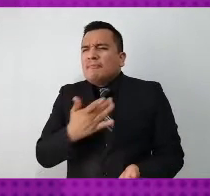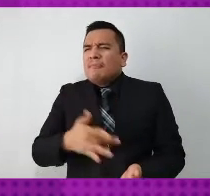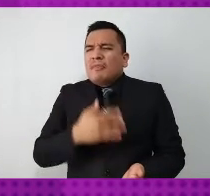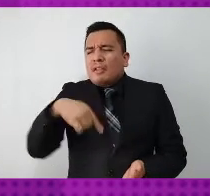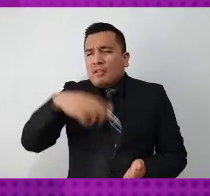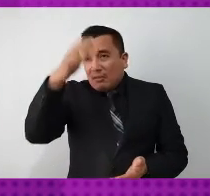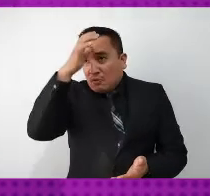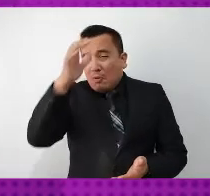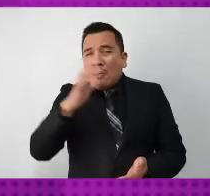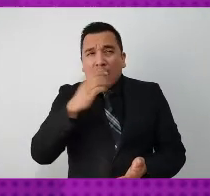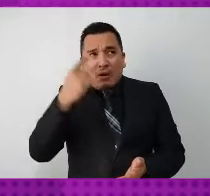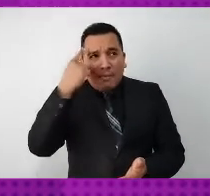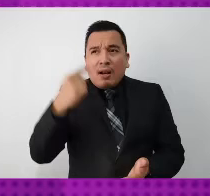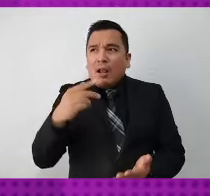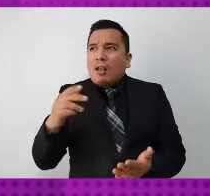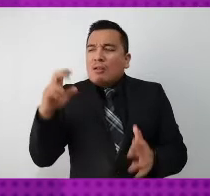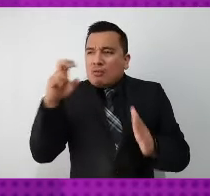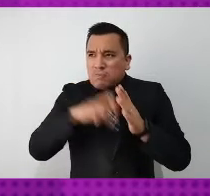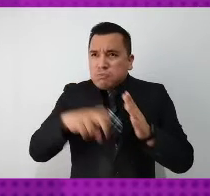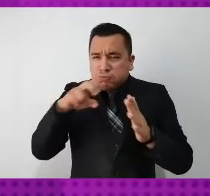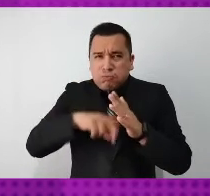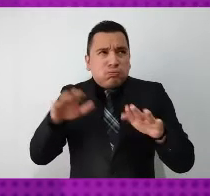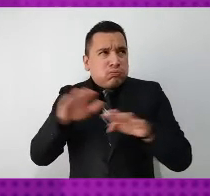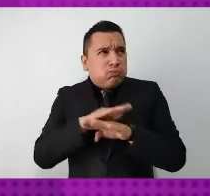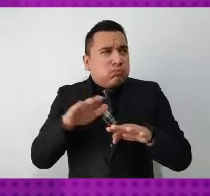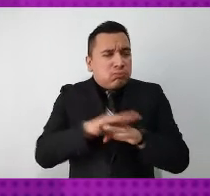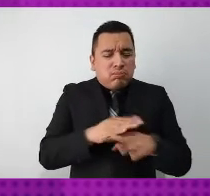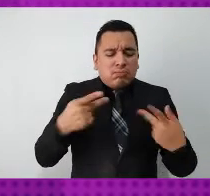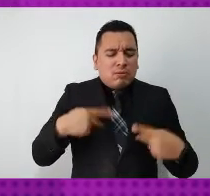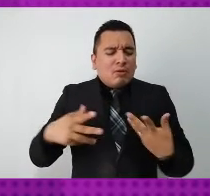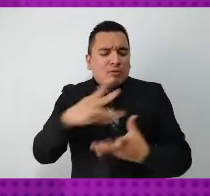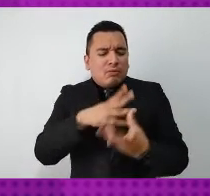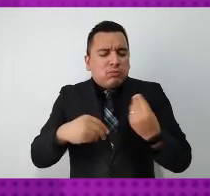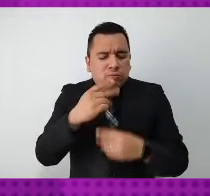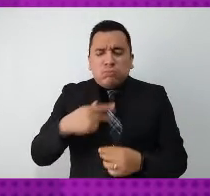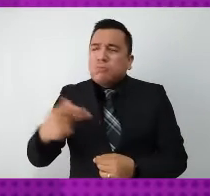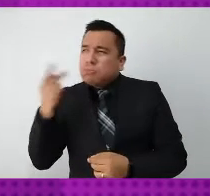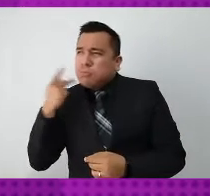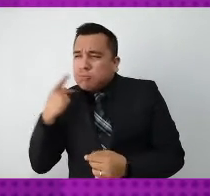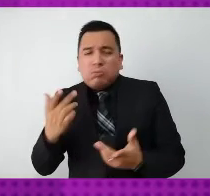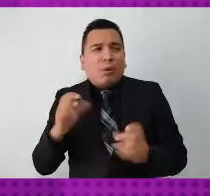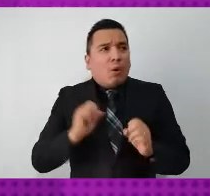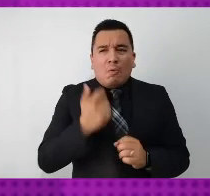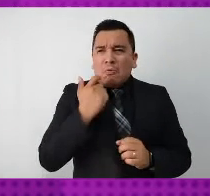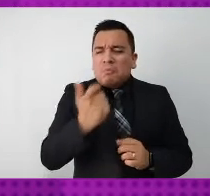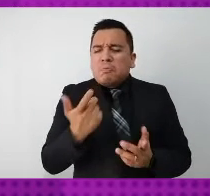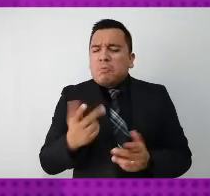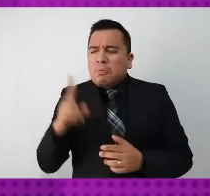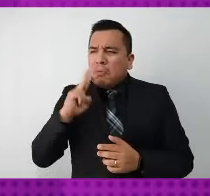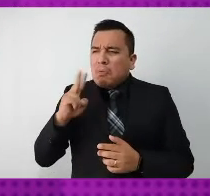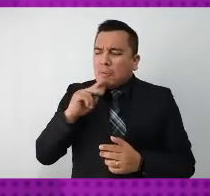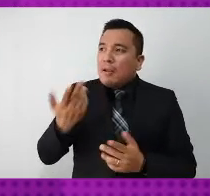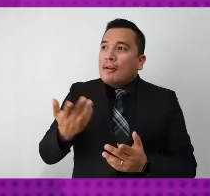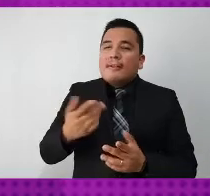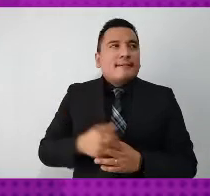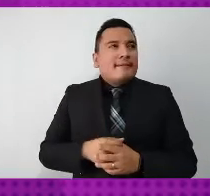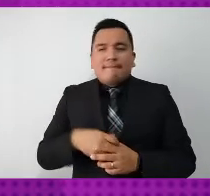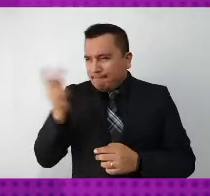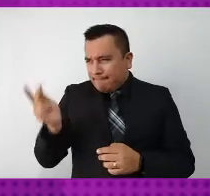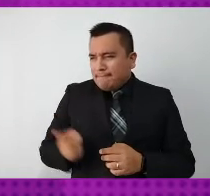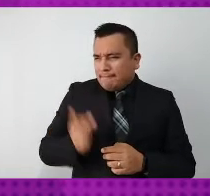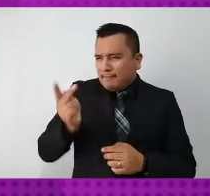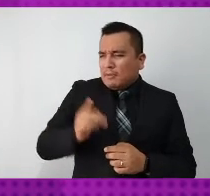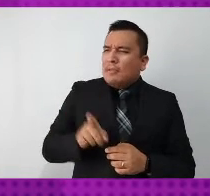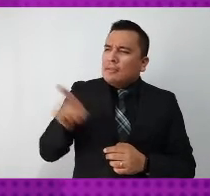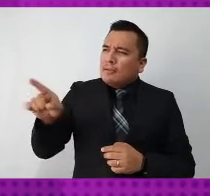condiciones sociales políticas y económicas iniciamos en un primer a una primera intervención con la